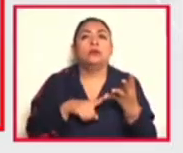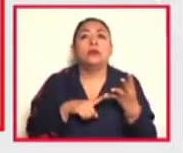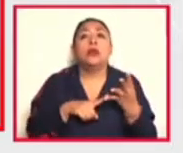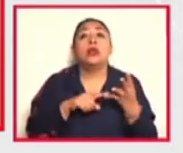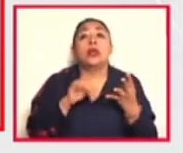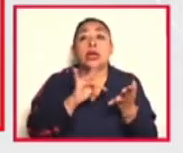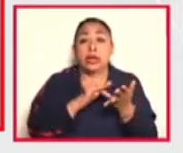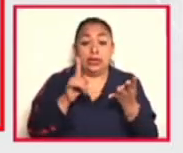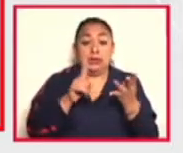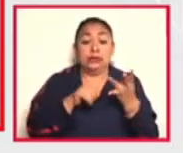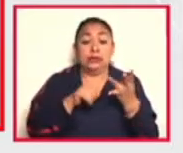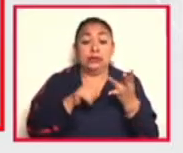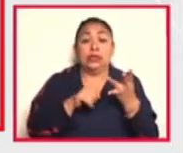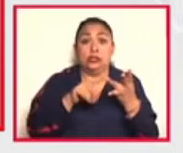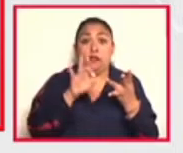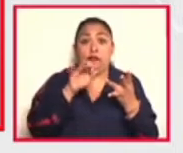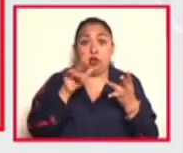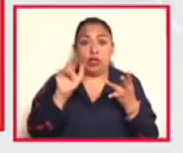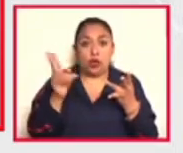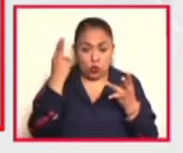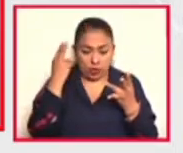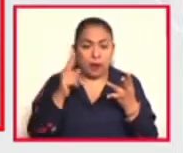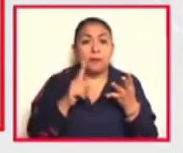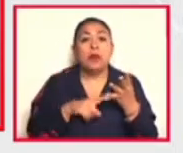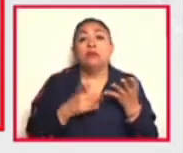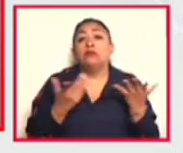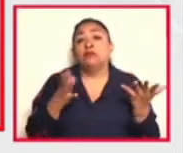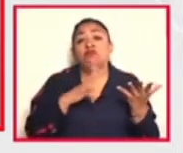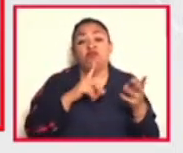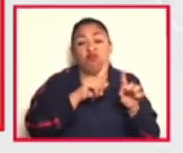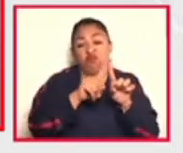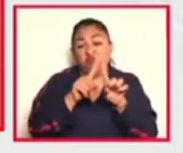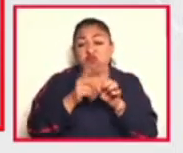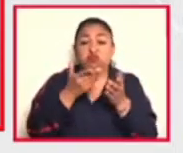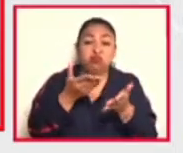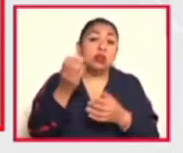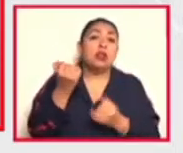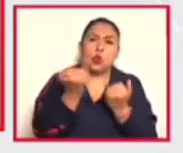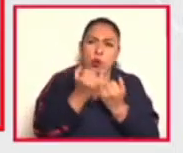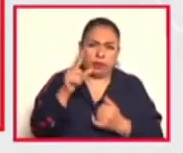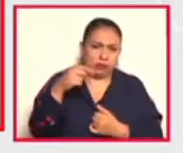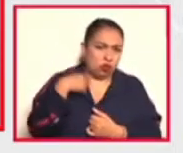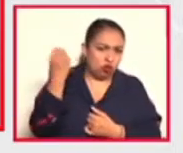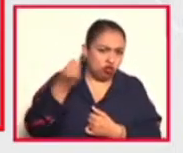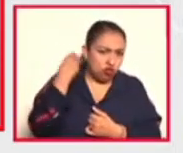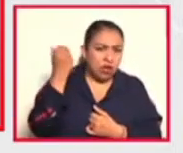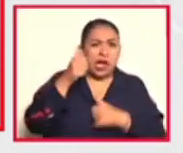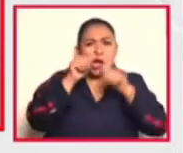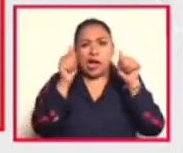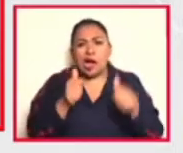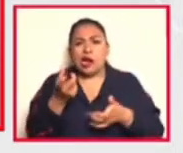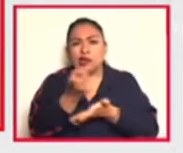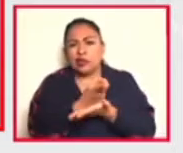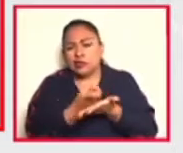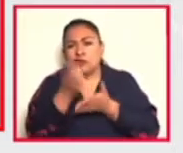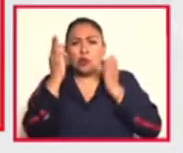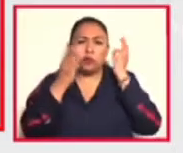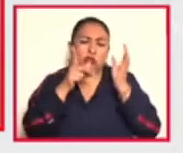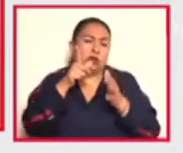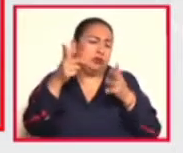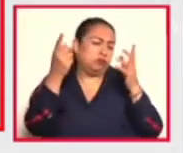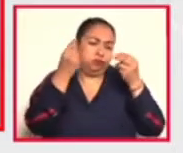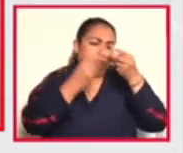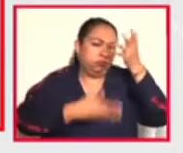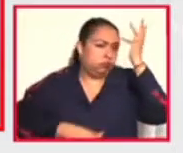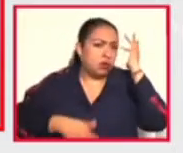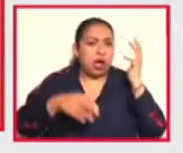Filmoteca UNAM. Y bueno, pues una oferta cultural de charlas también de la Facultad de Artes y Diseño, del Museo de la Luz, en fin. Muchas actividades para